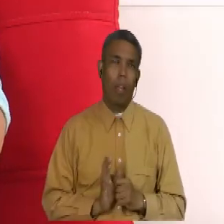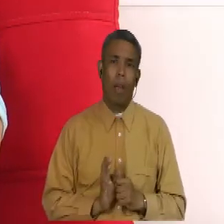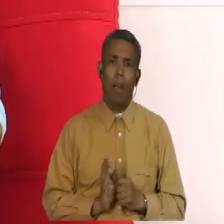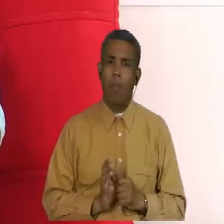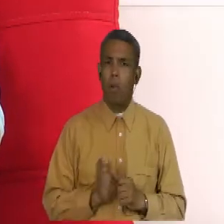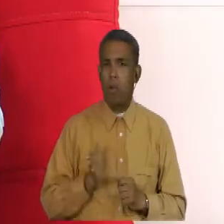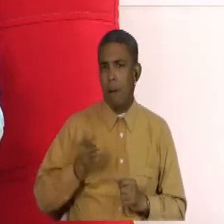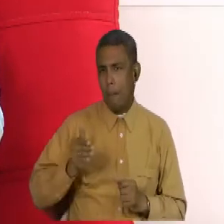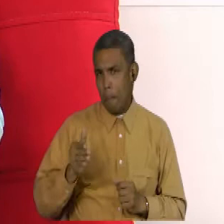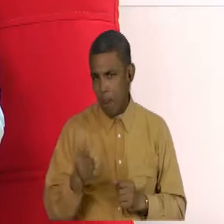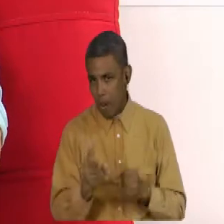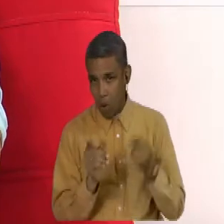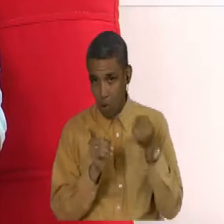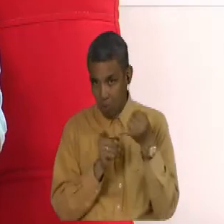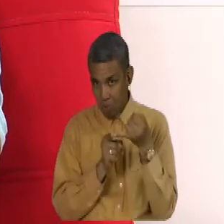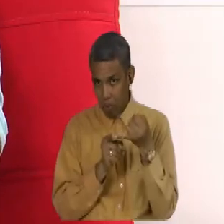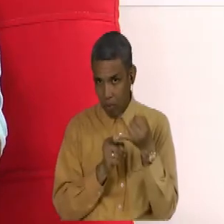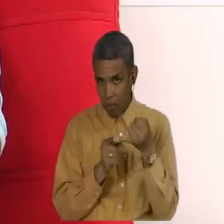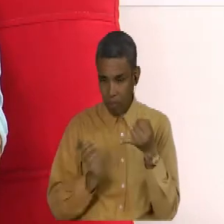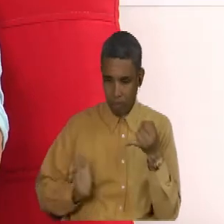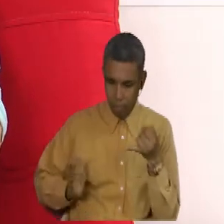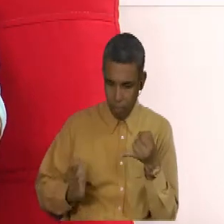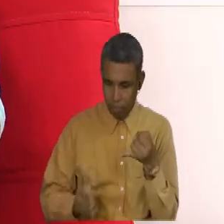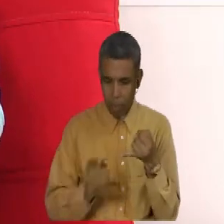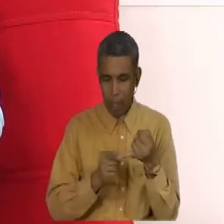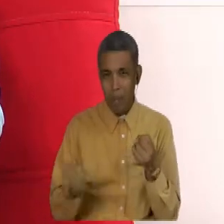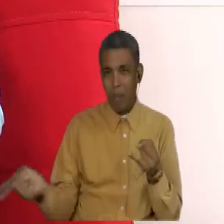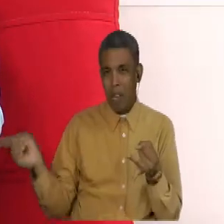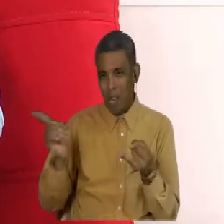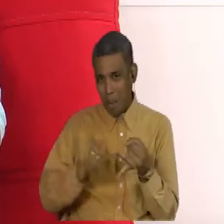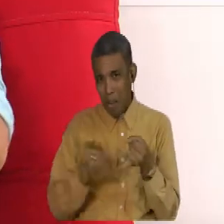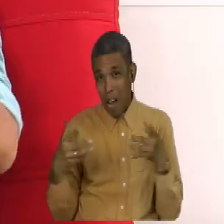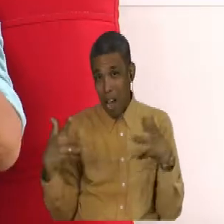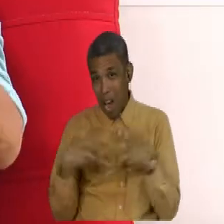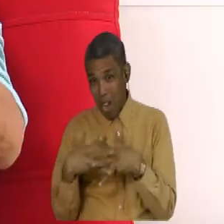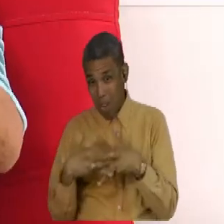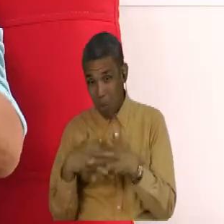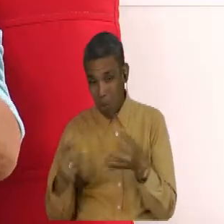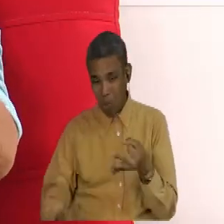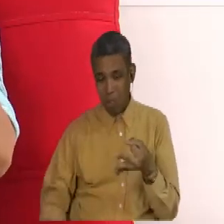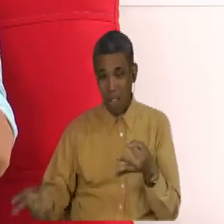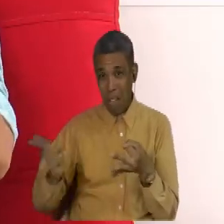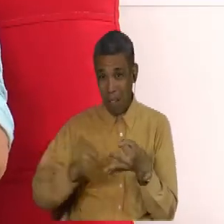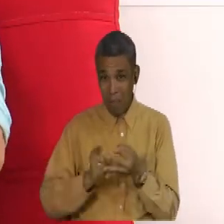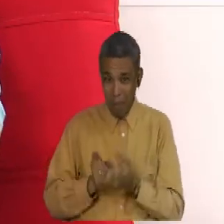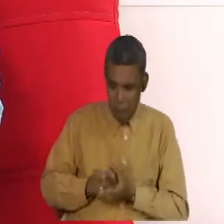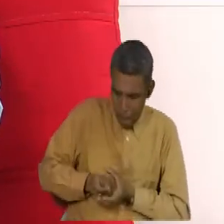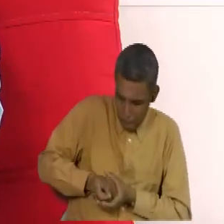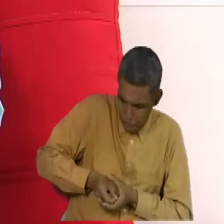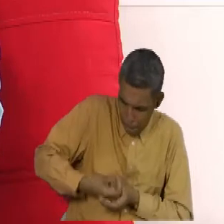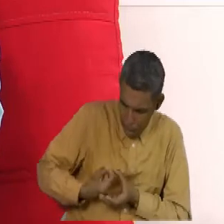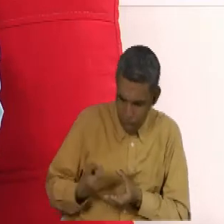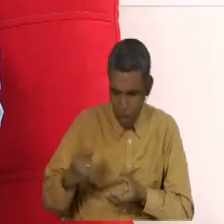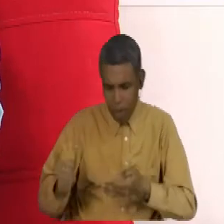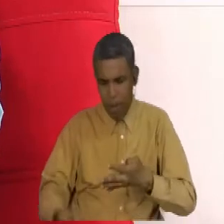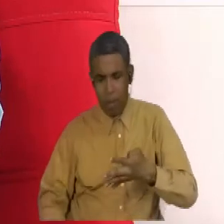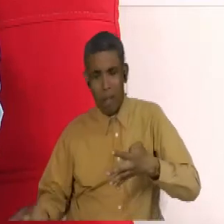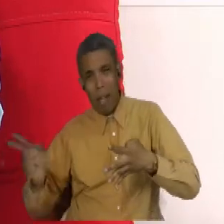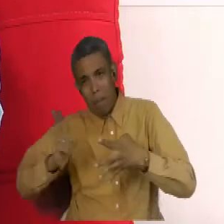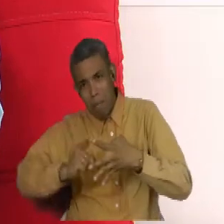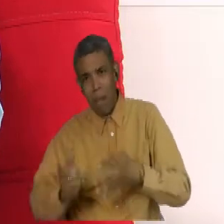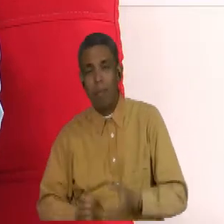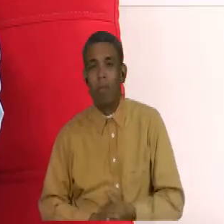nosotros? Ponemos el arroz, pero le ponemos yuca o le ponemos papitas, entonces sí, ya van 2 carbohidratos. Pasta. Entonces, acompañe